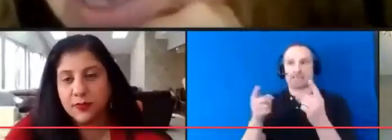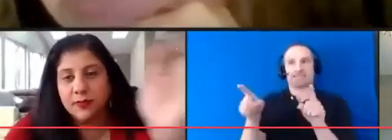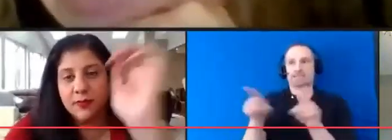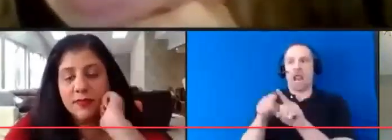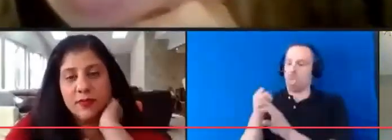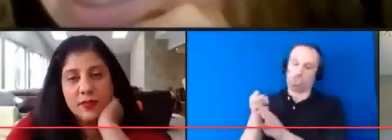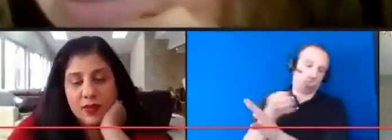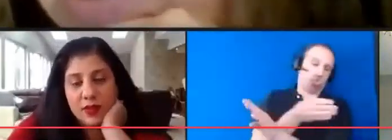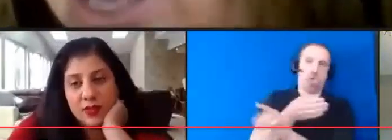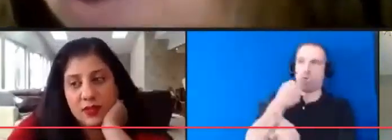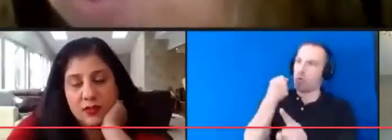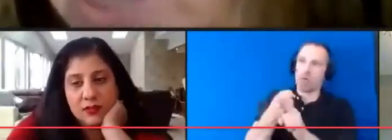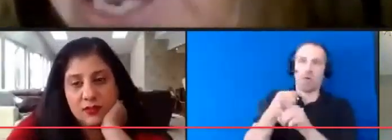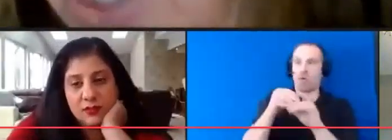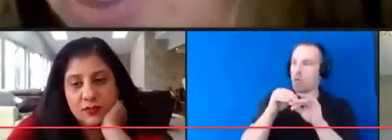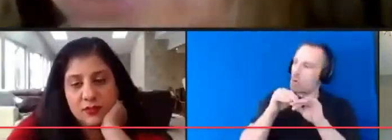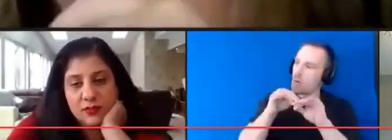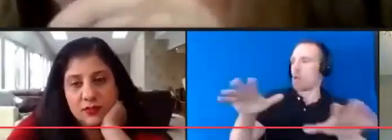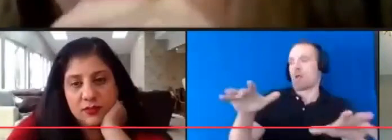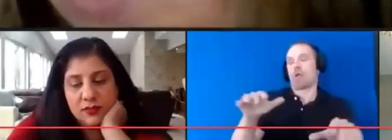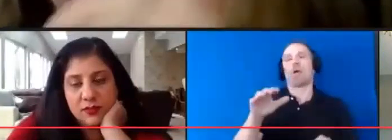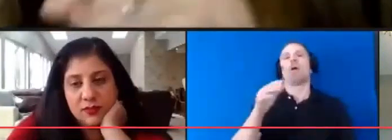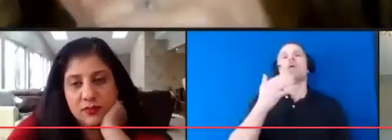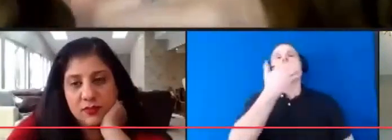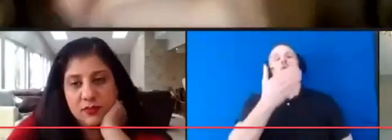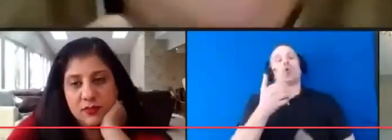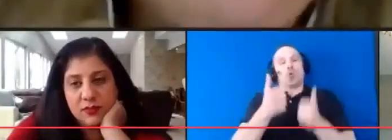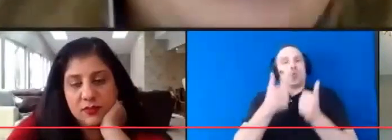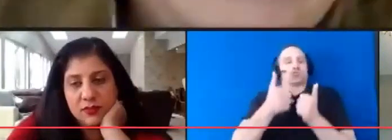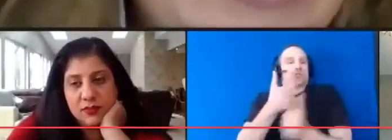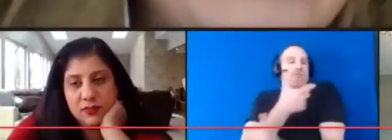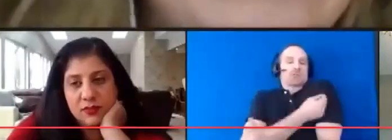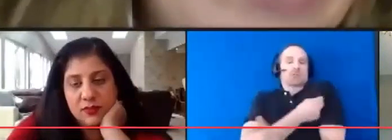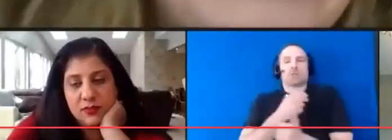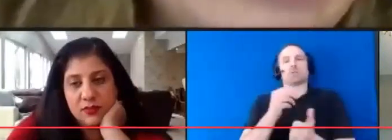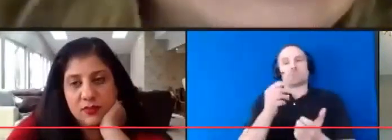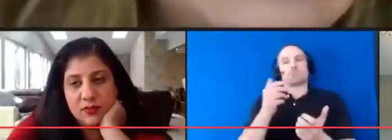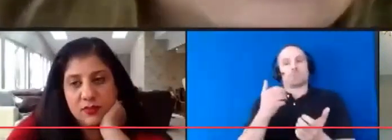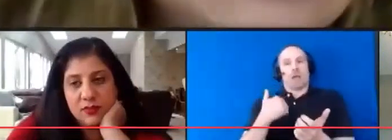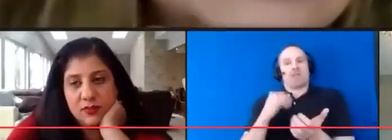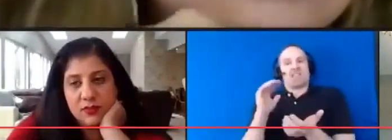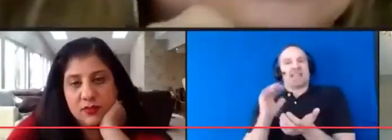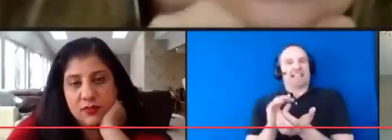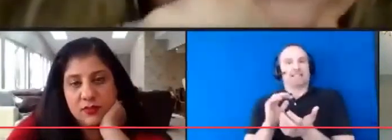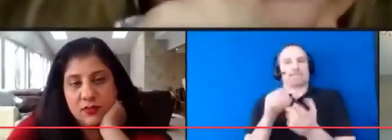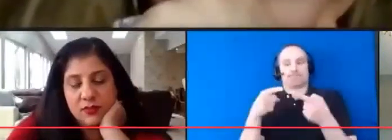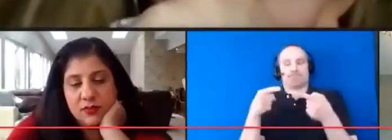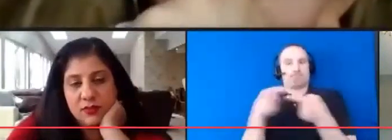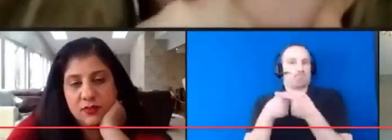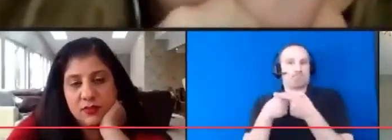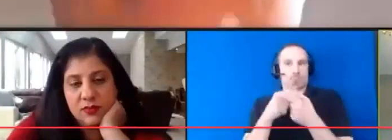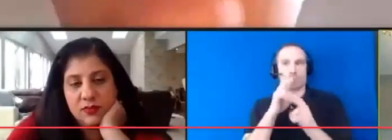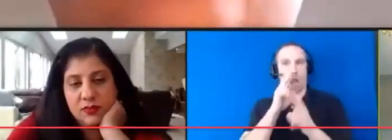trabajo heroico pero están cansados ellos tienen que hacer lo que necesitan hacer vamos a hacer lo que necesitamos hacer